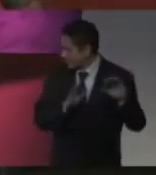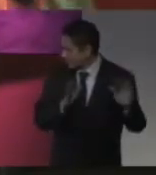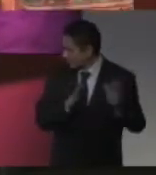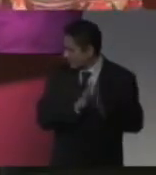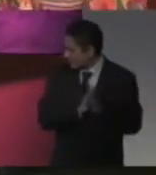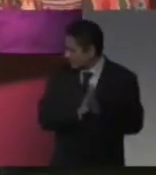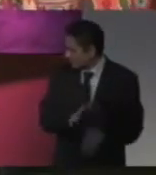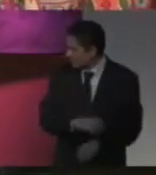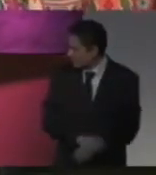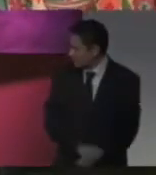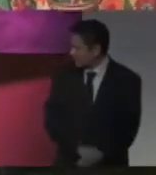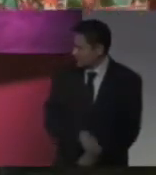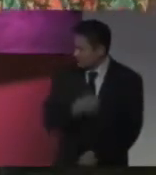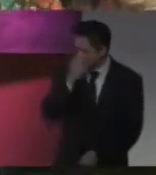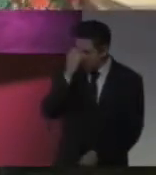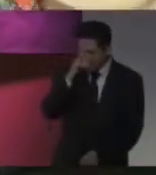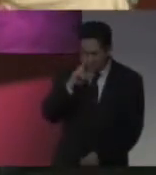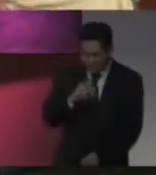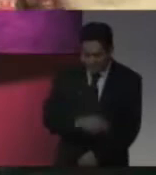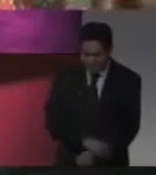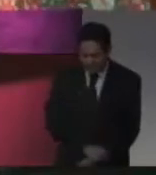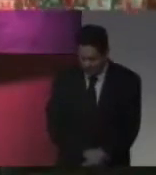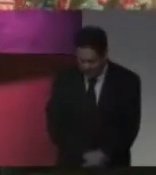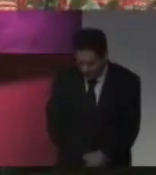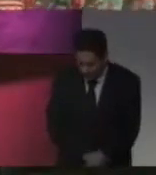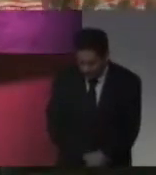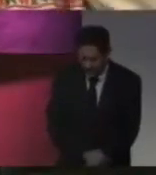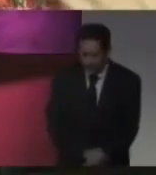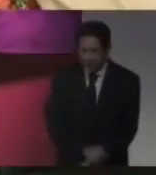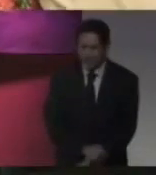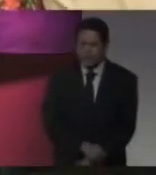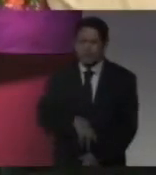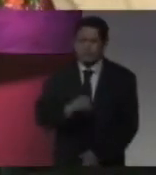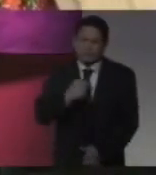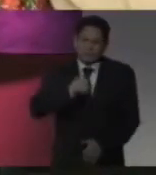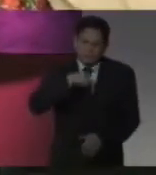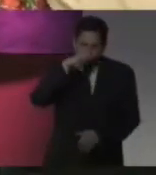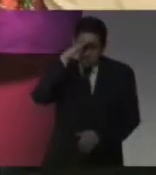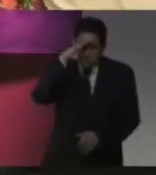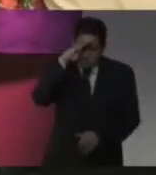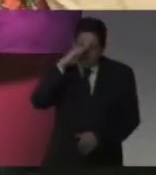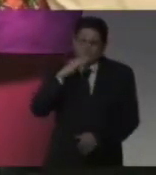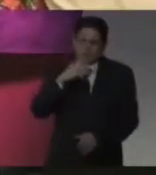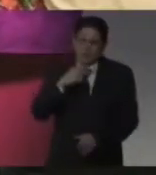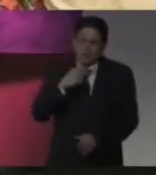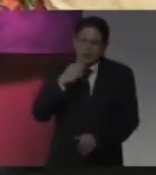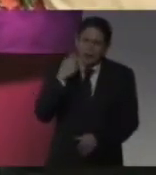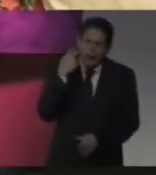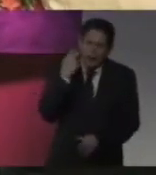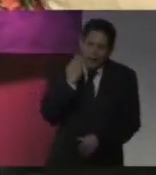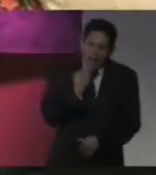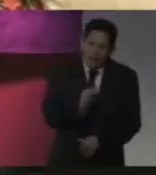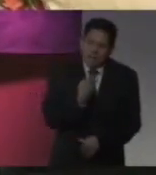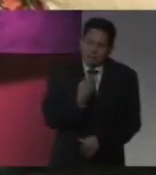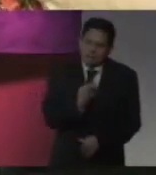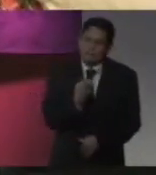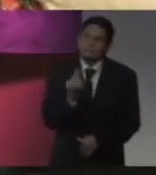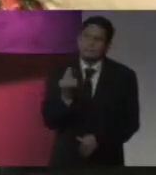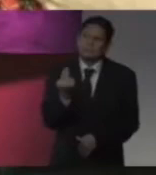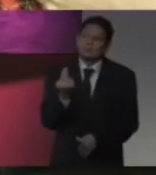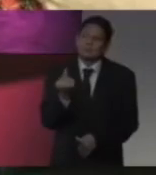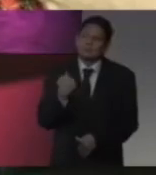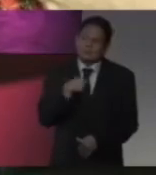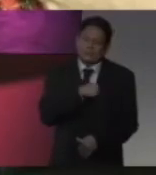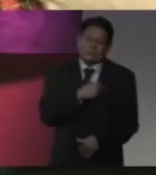no creas que se me olvida, pero yo creo que por ahí habría que seguir